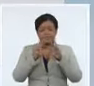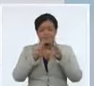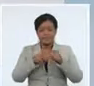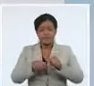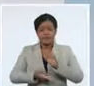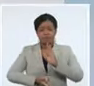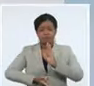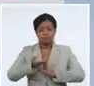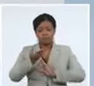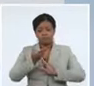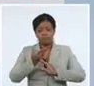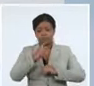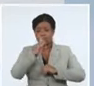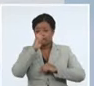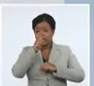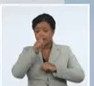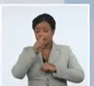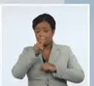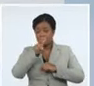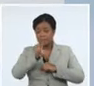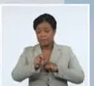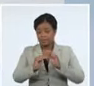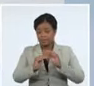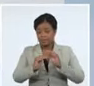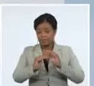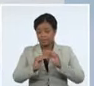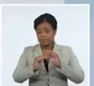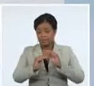en los menores de 20 años, 252,